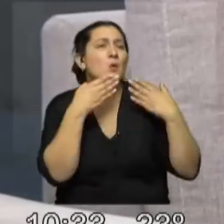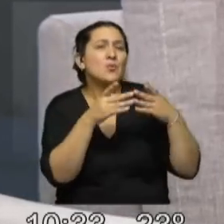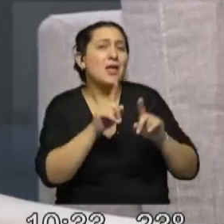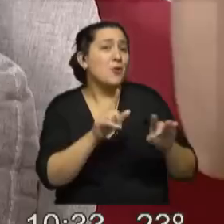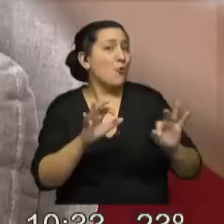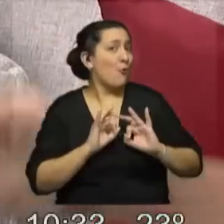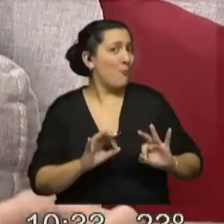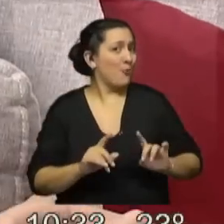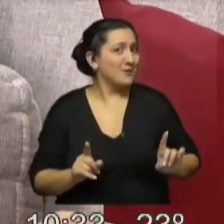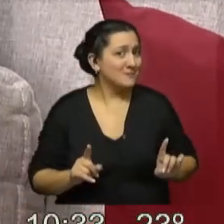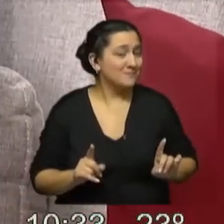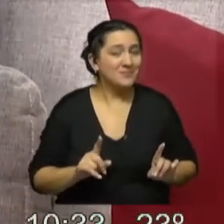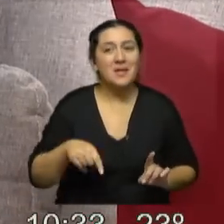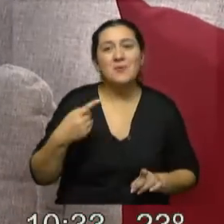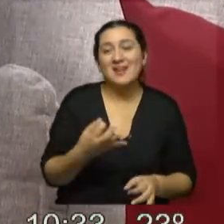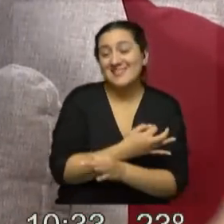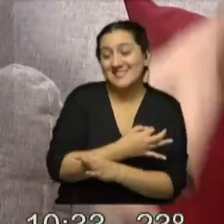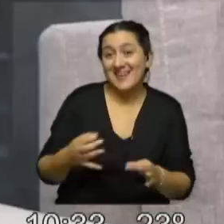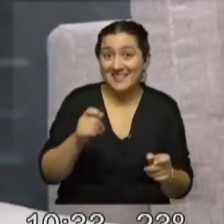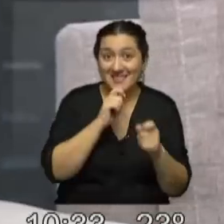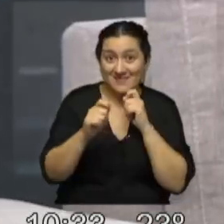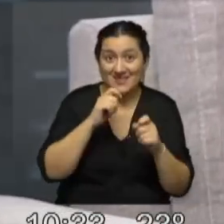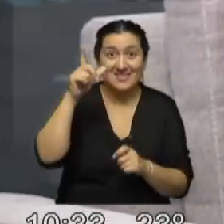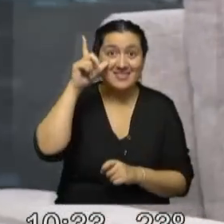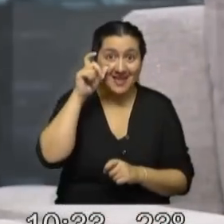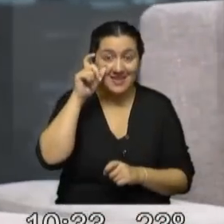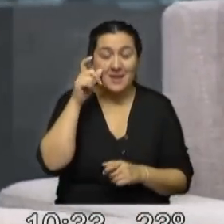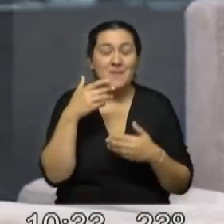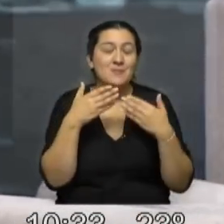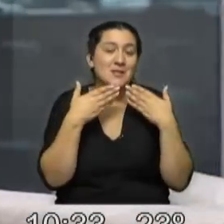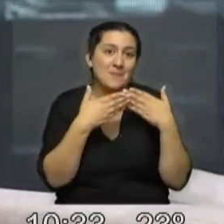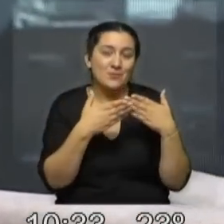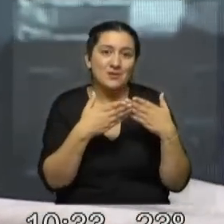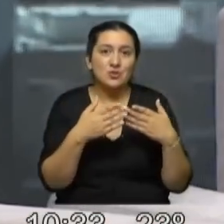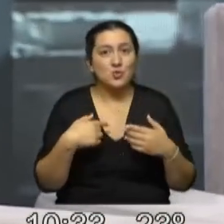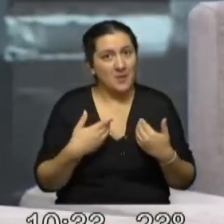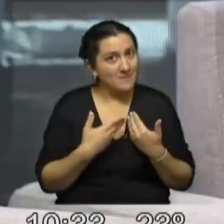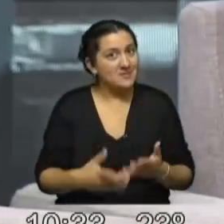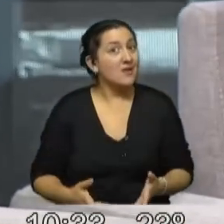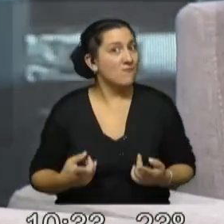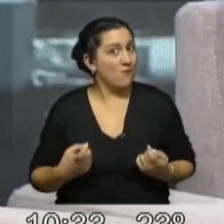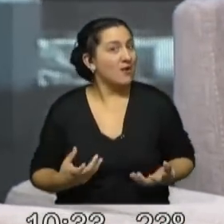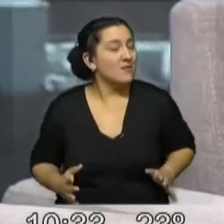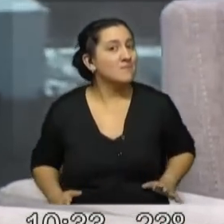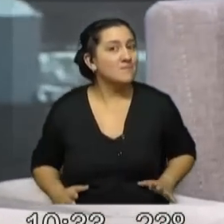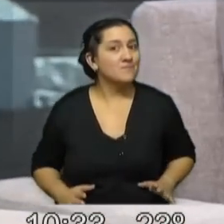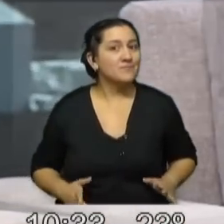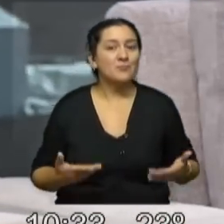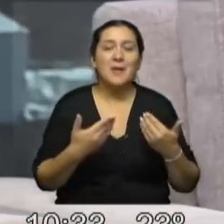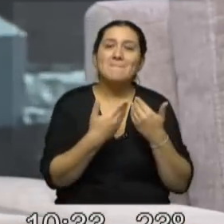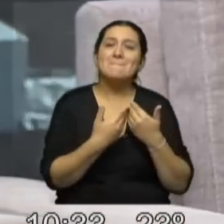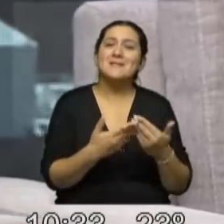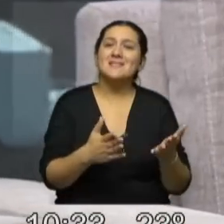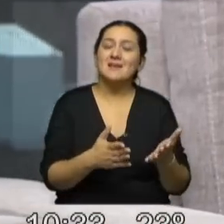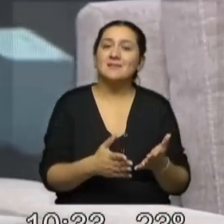hacer excelente entrevista que hizo Tania vamos a hacer preguntas Mira yo voy a arrancar fuerte Carolina voy a arrancar en este en